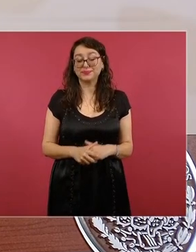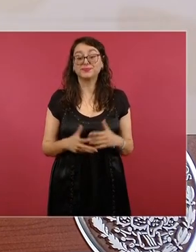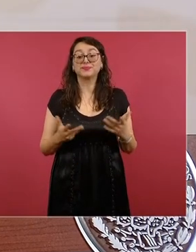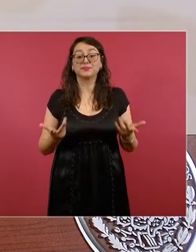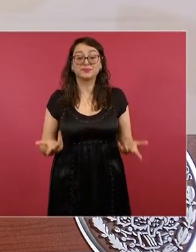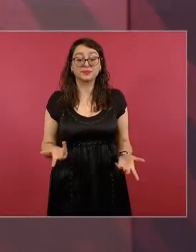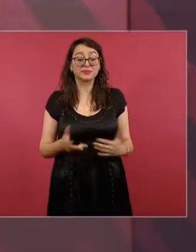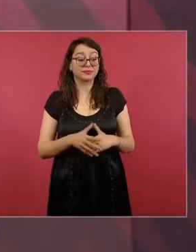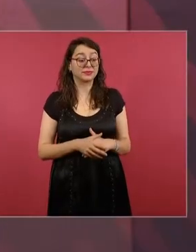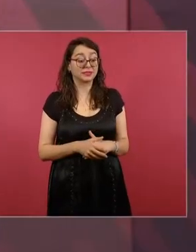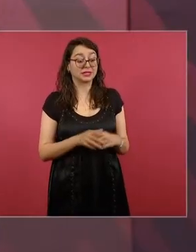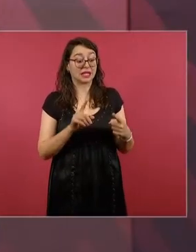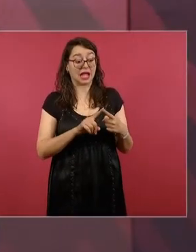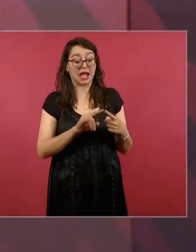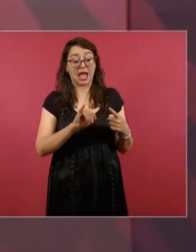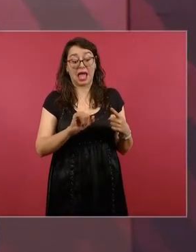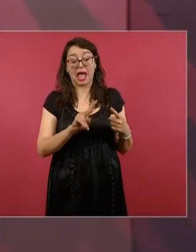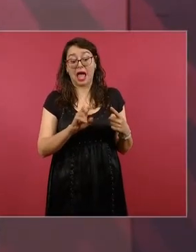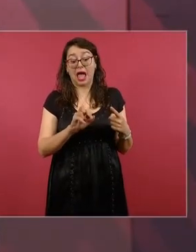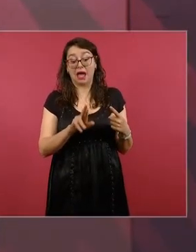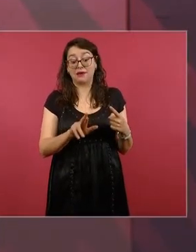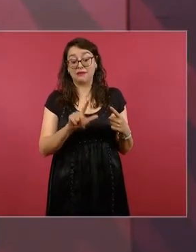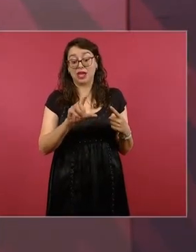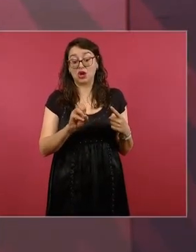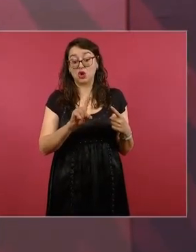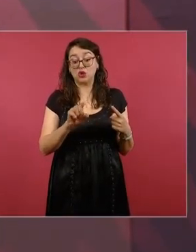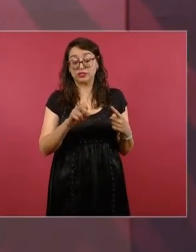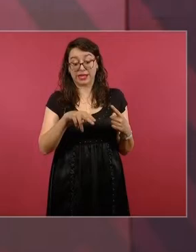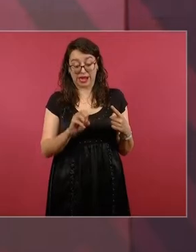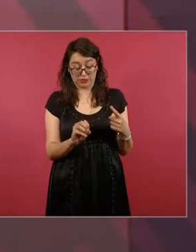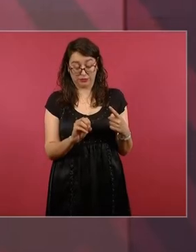como Javier Lozano,